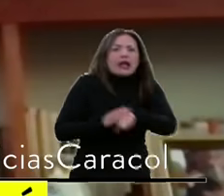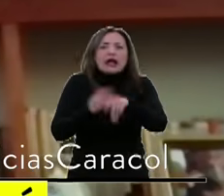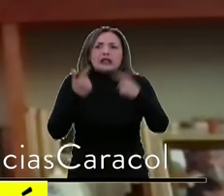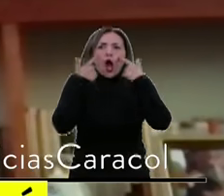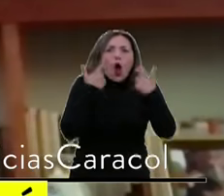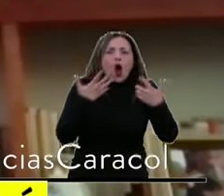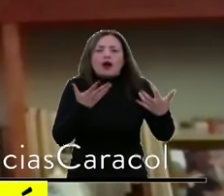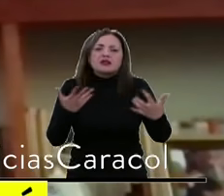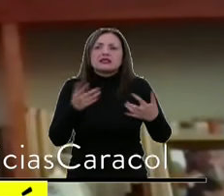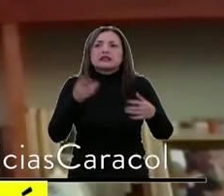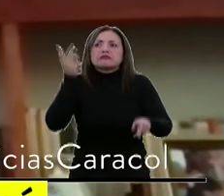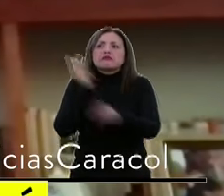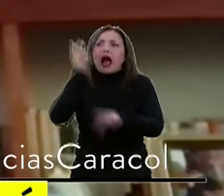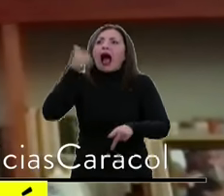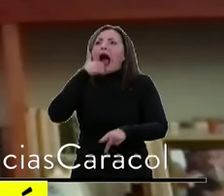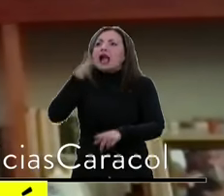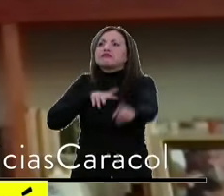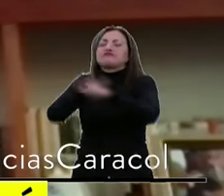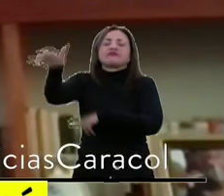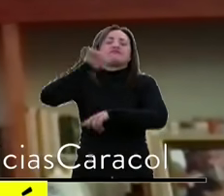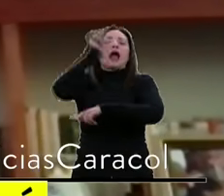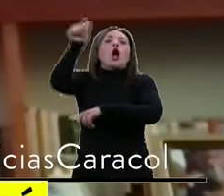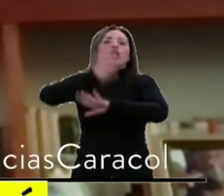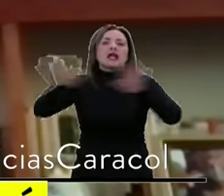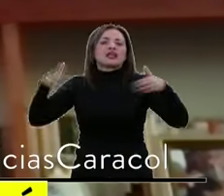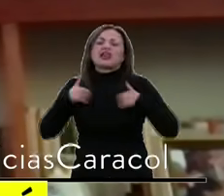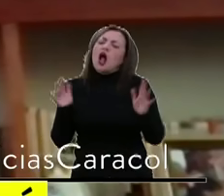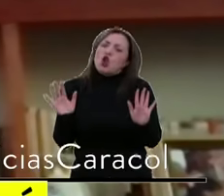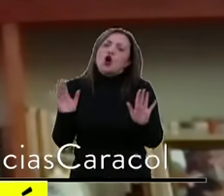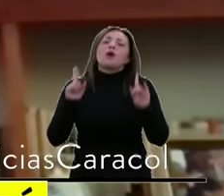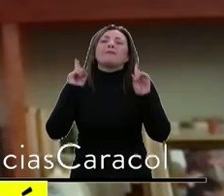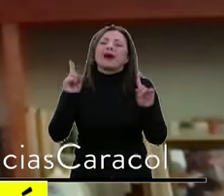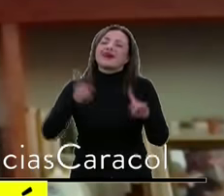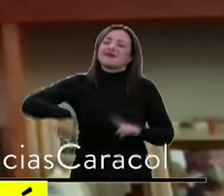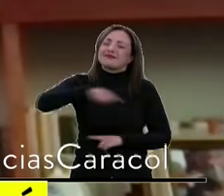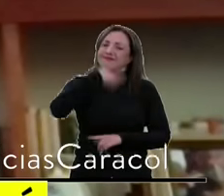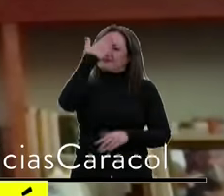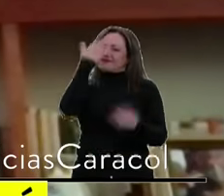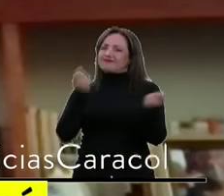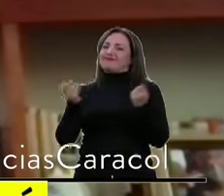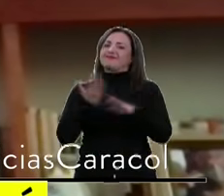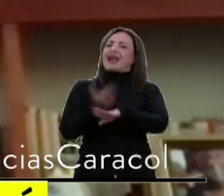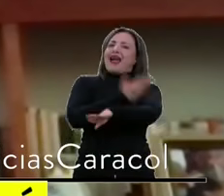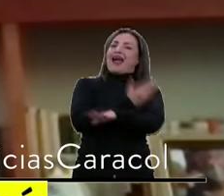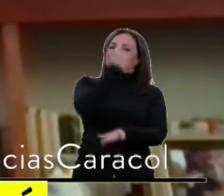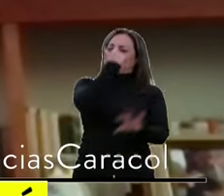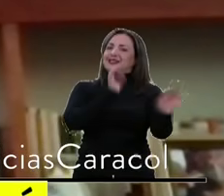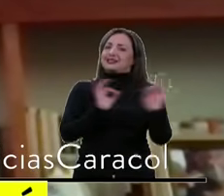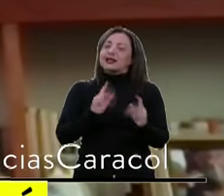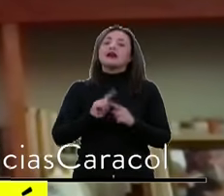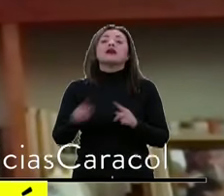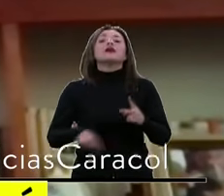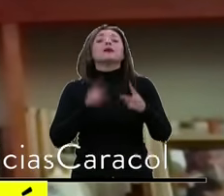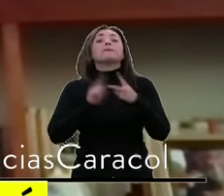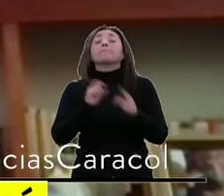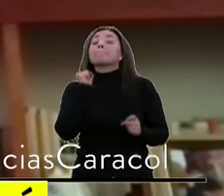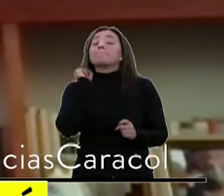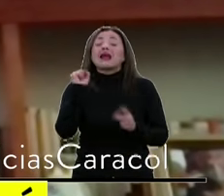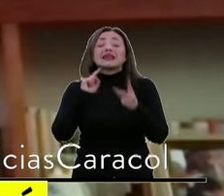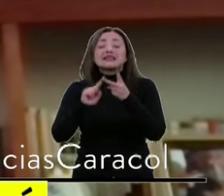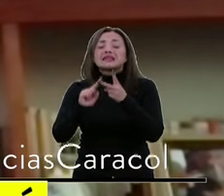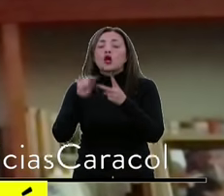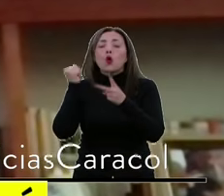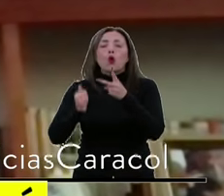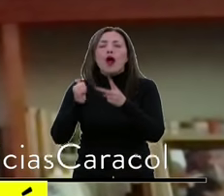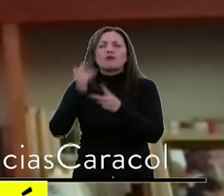riesgo de colapso en si estamos pita lario pero hay que ser prudentes y también realmente el principal factor fue